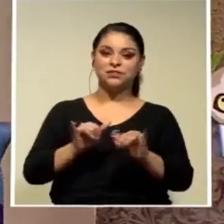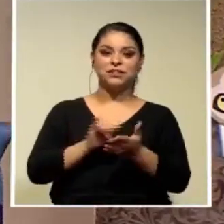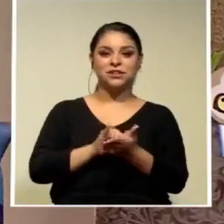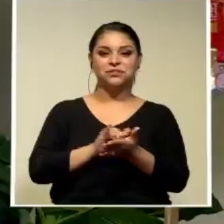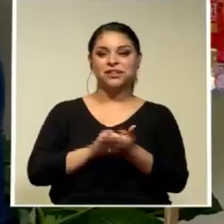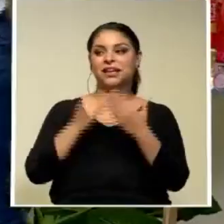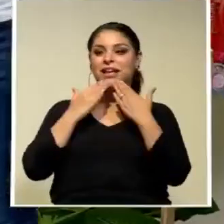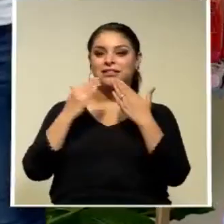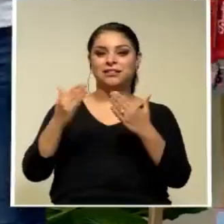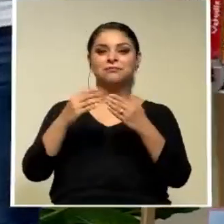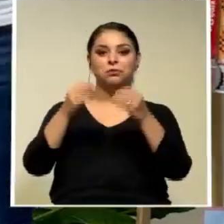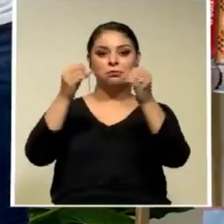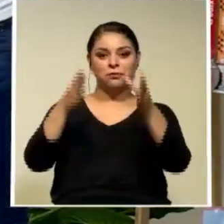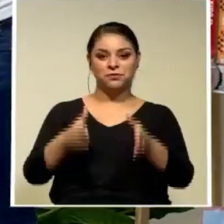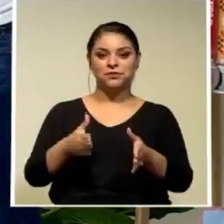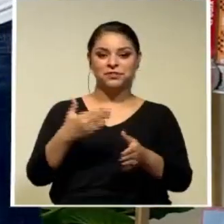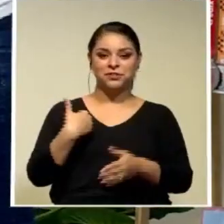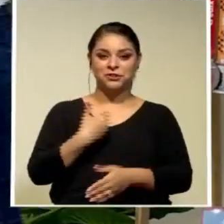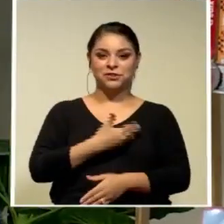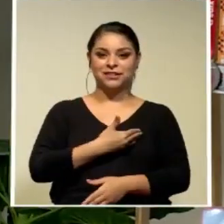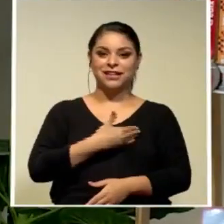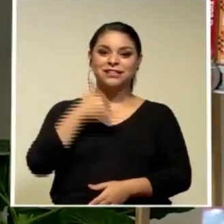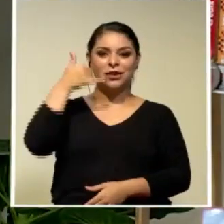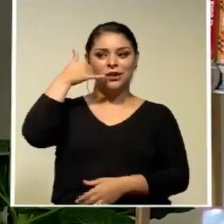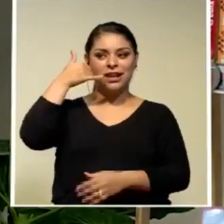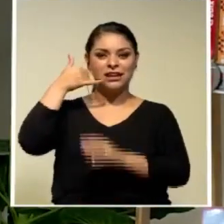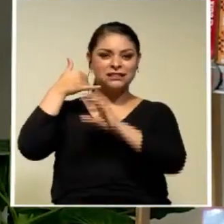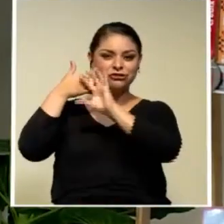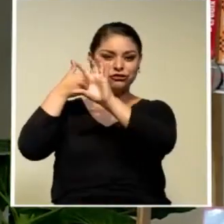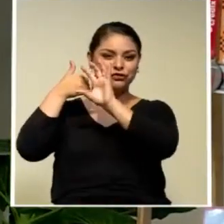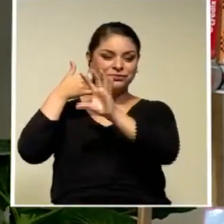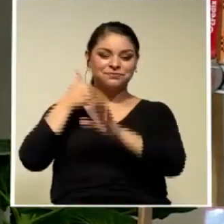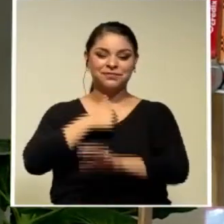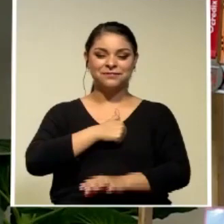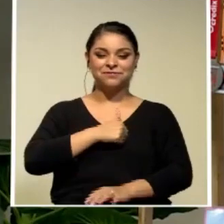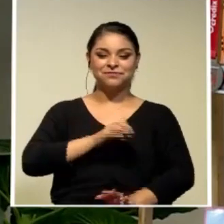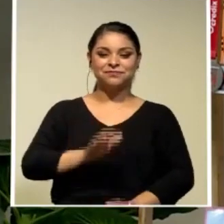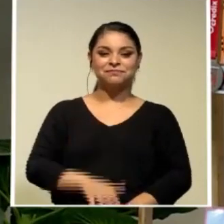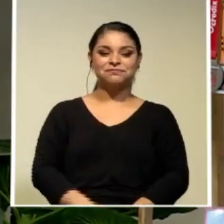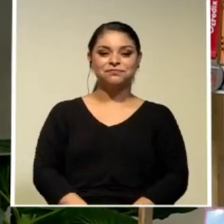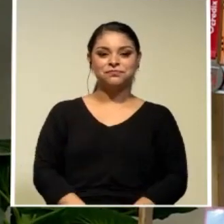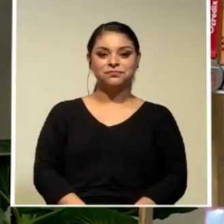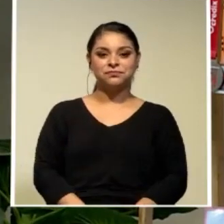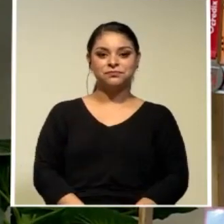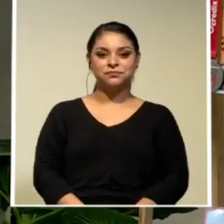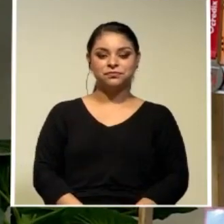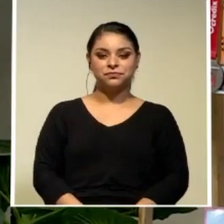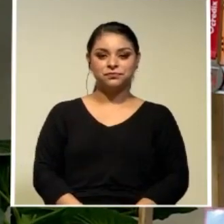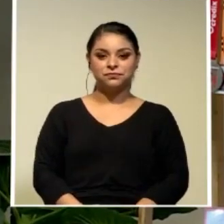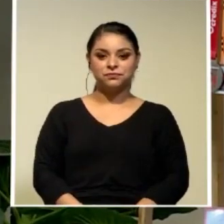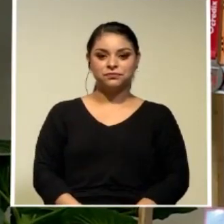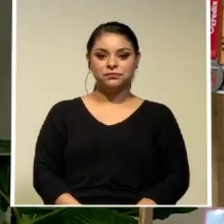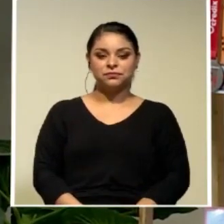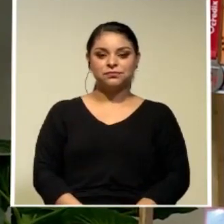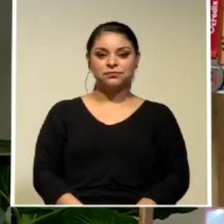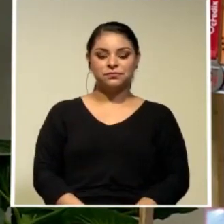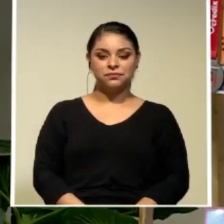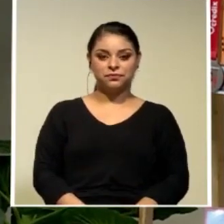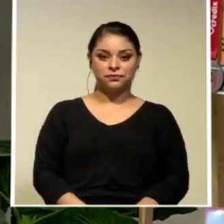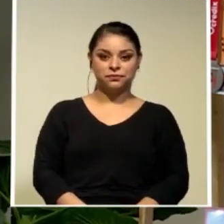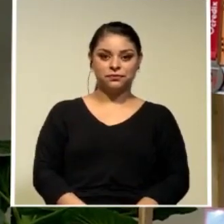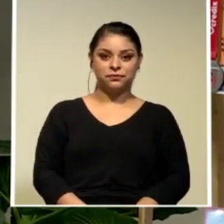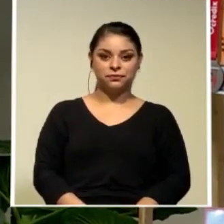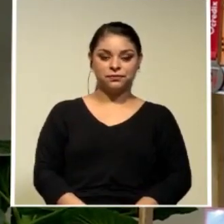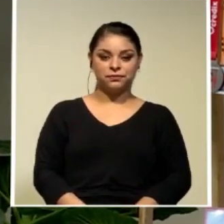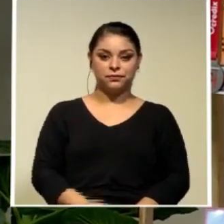labor. Ahorita le bajo el volumen al teléfono porque se oye todo un escándalo aquí. Ups. Bueno, ok, Niña Gwen. Entonces,